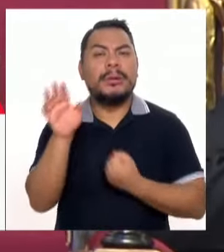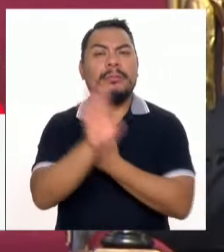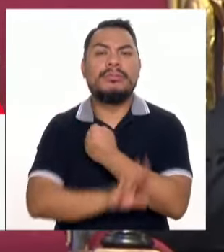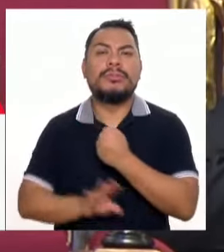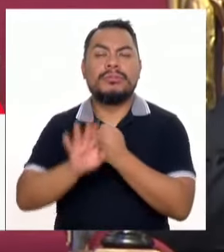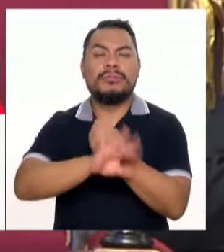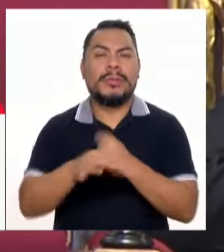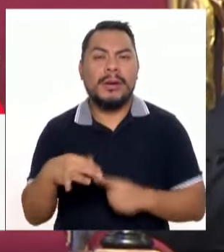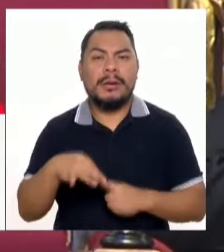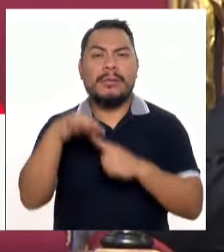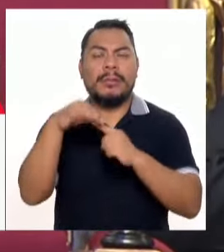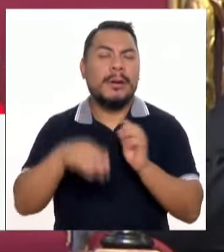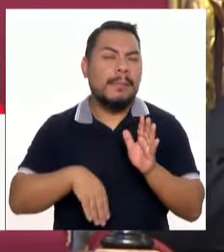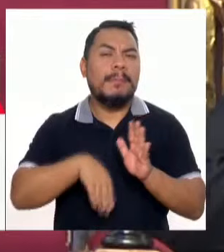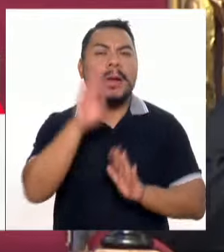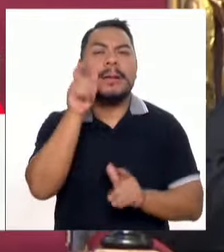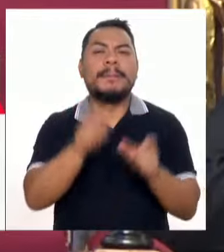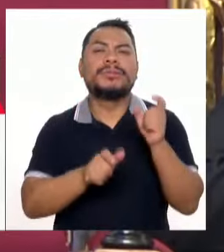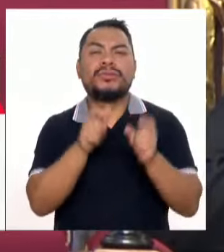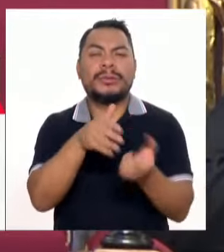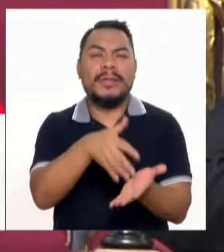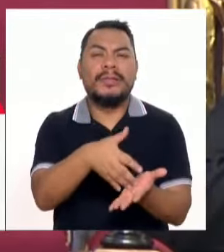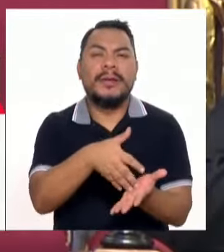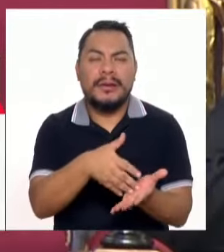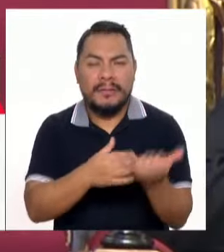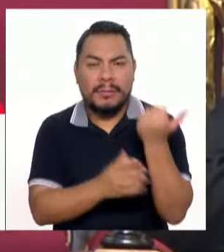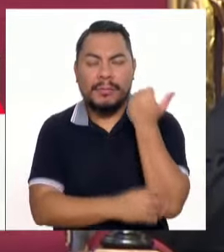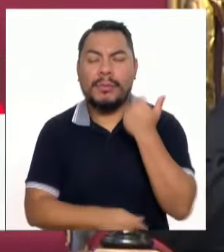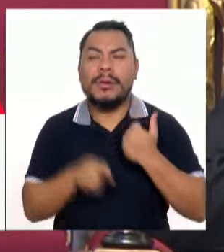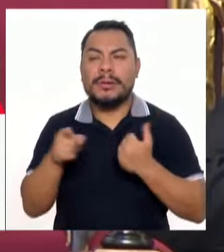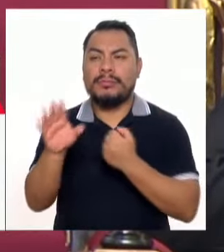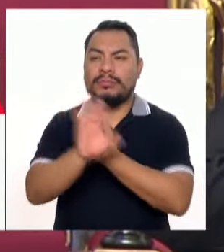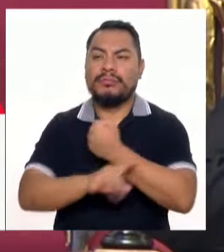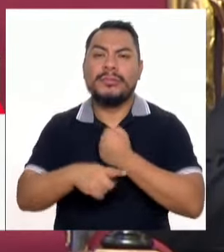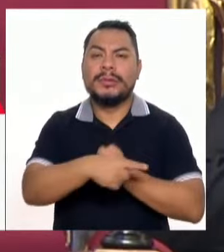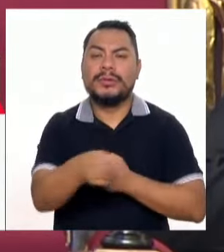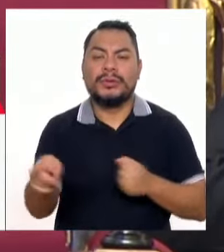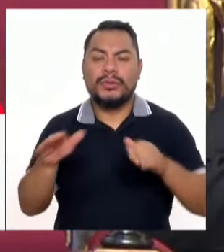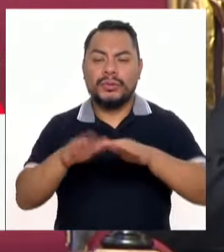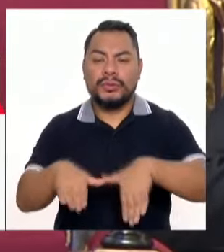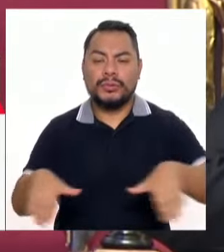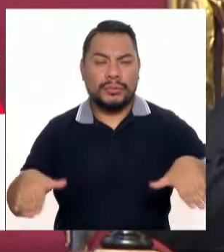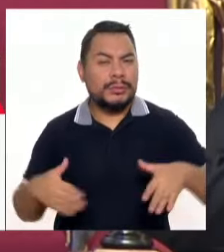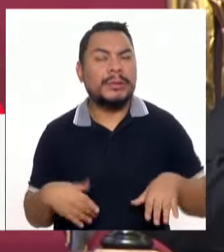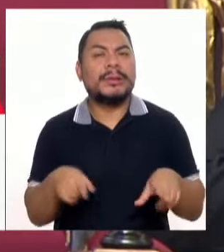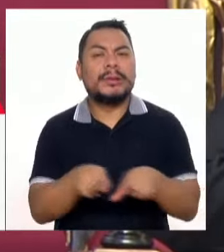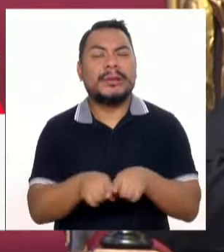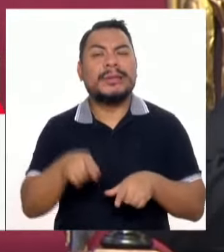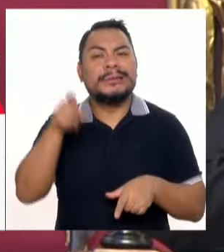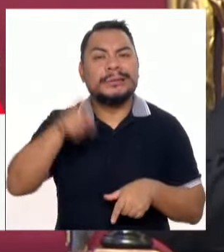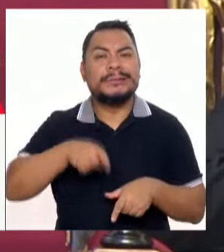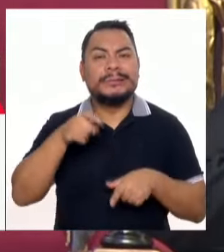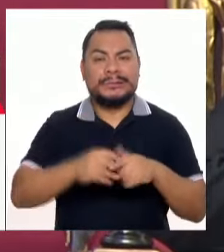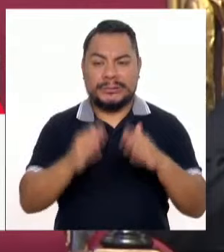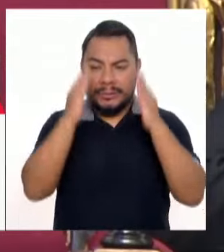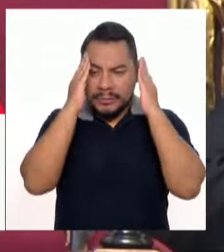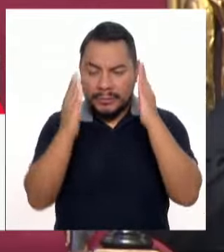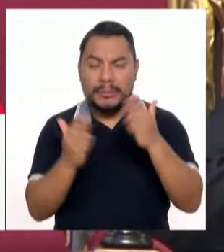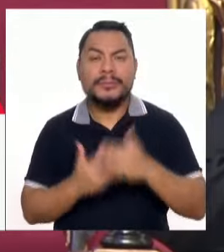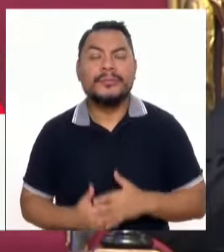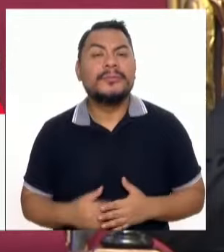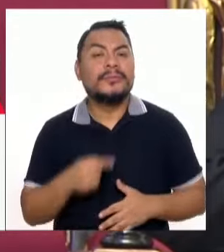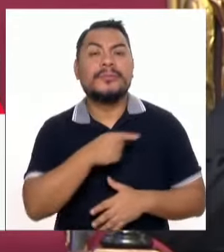especialmente a los más vulnerables, a nuestras niñas, a nuestros niños, que requieren atención, a